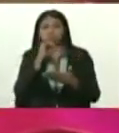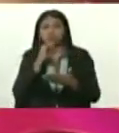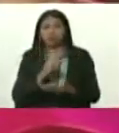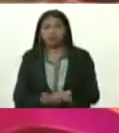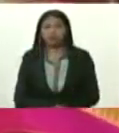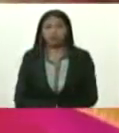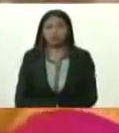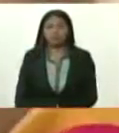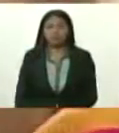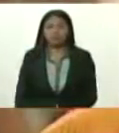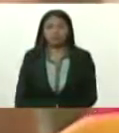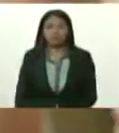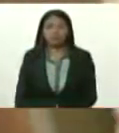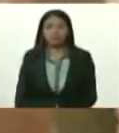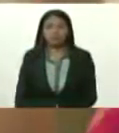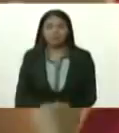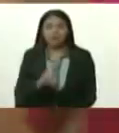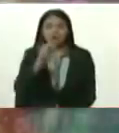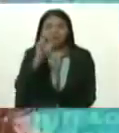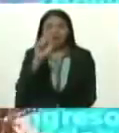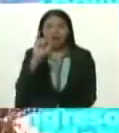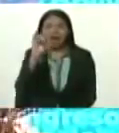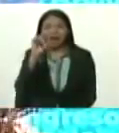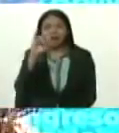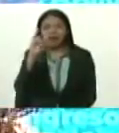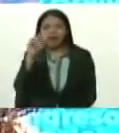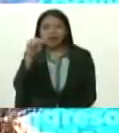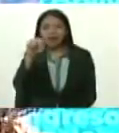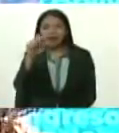A Keirinet Fernández también.